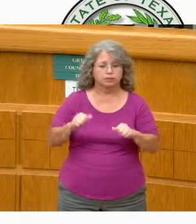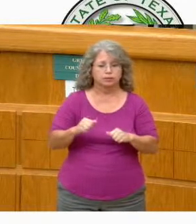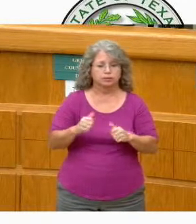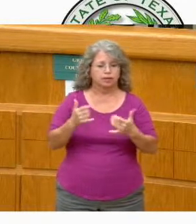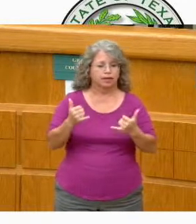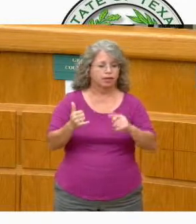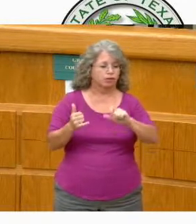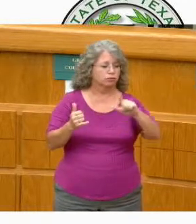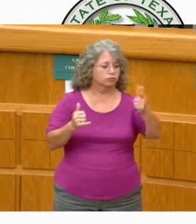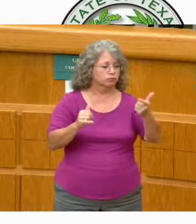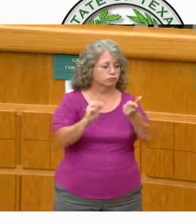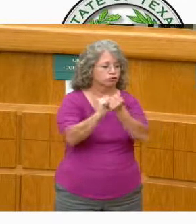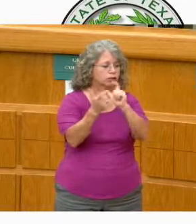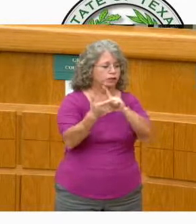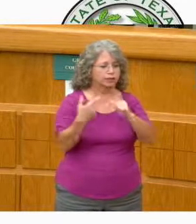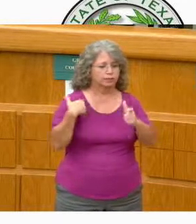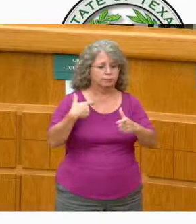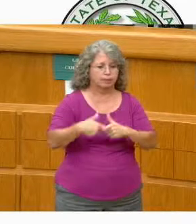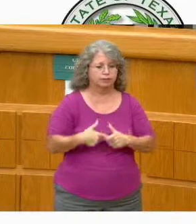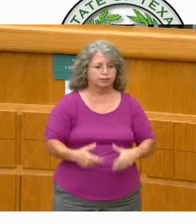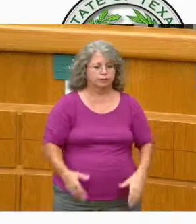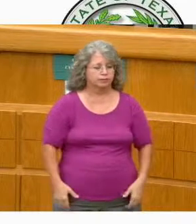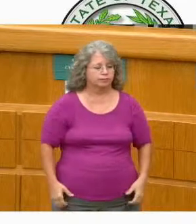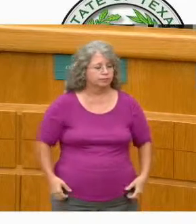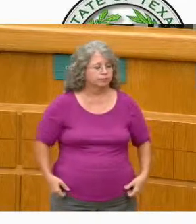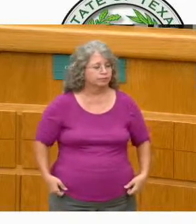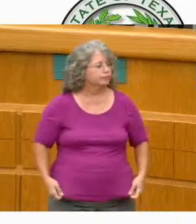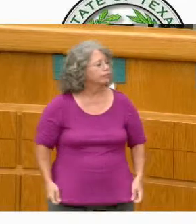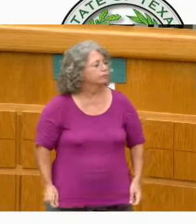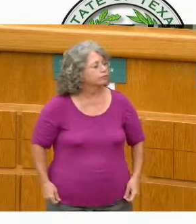possible this week. And we'll have a translation.